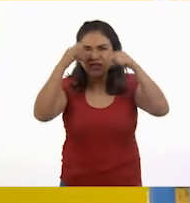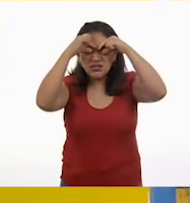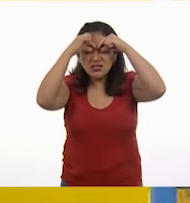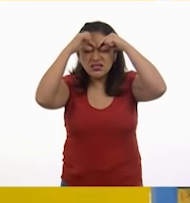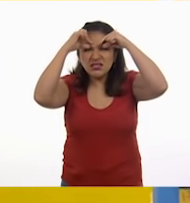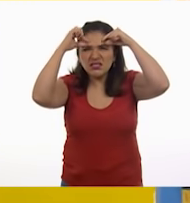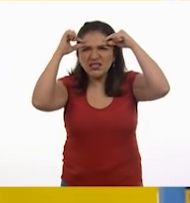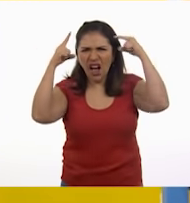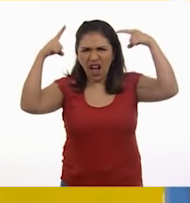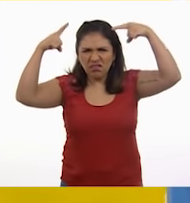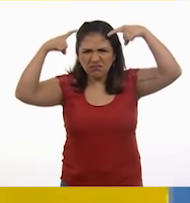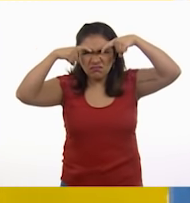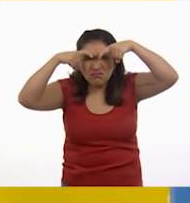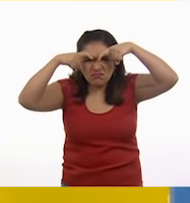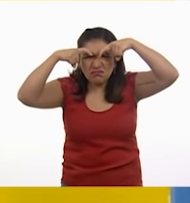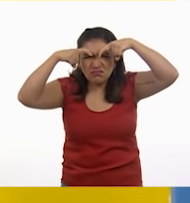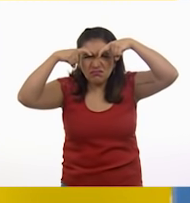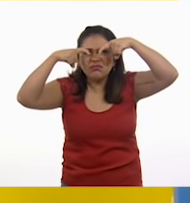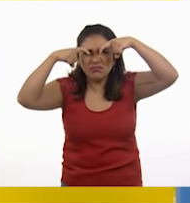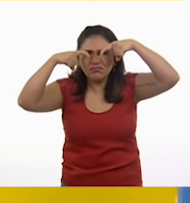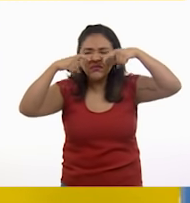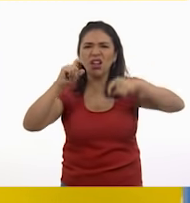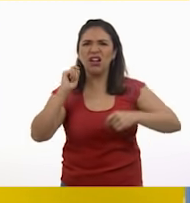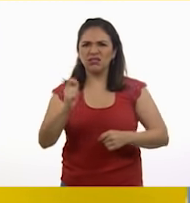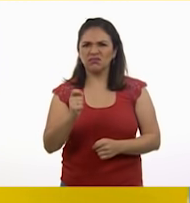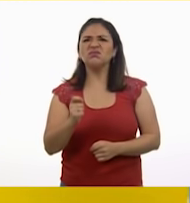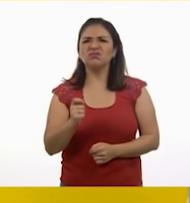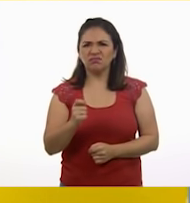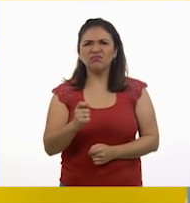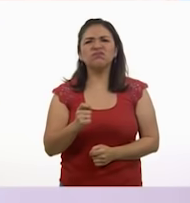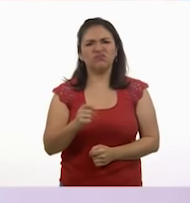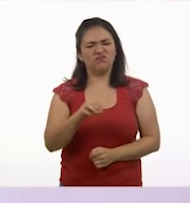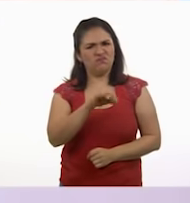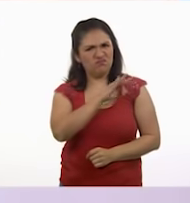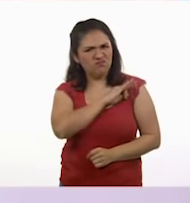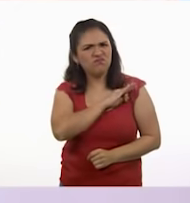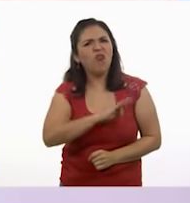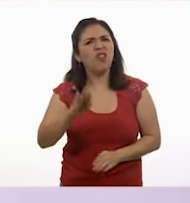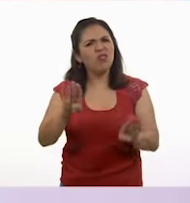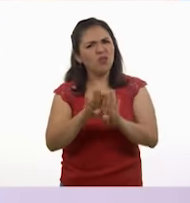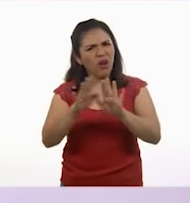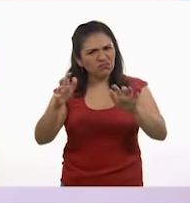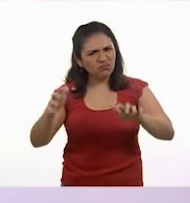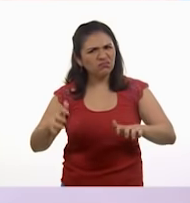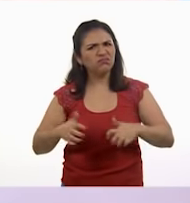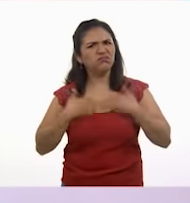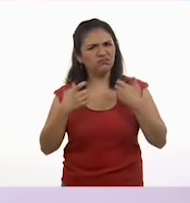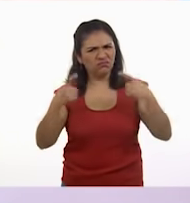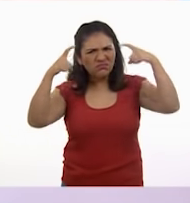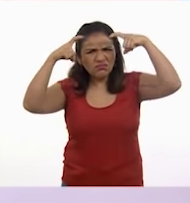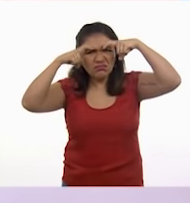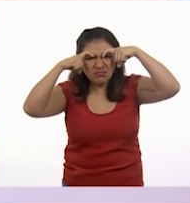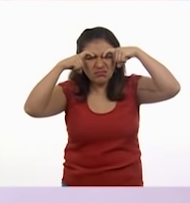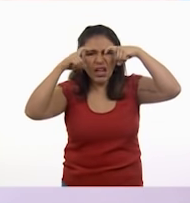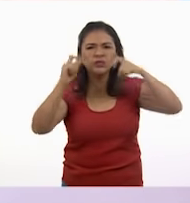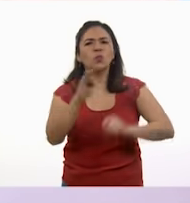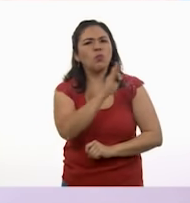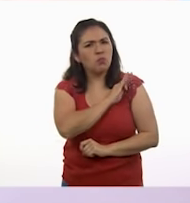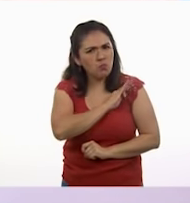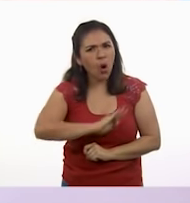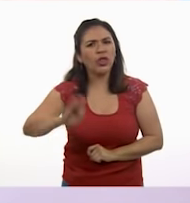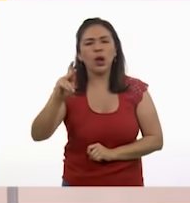fruncidas poder poder como lo conocí eso es poder cejas fruncidas